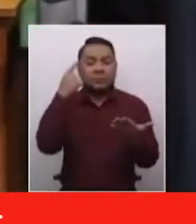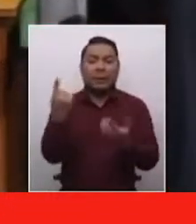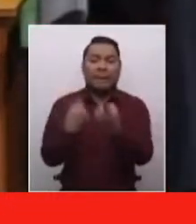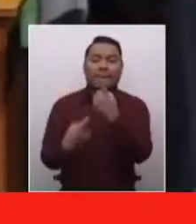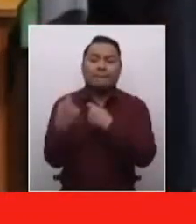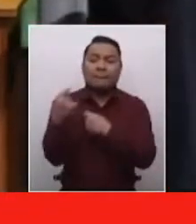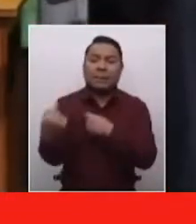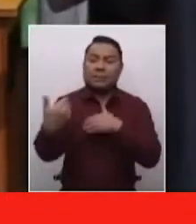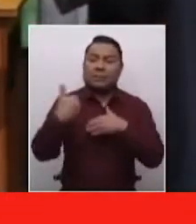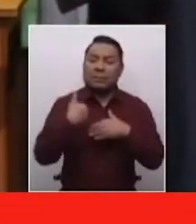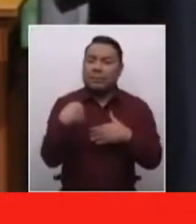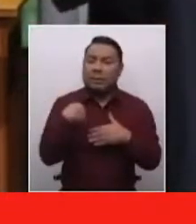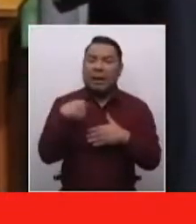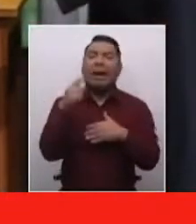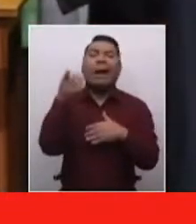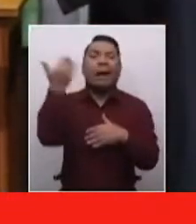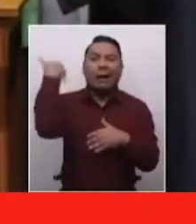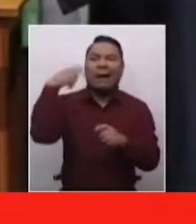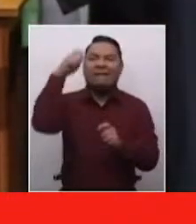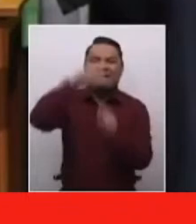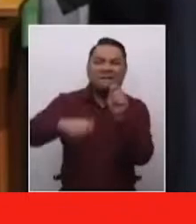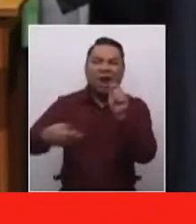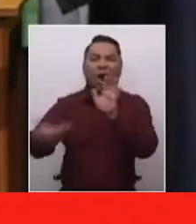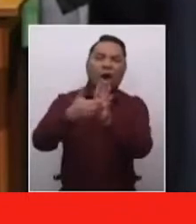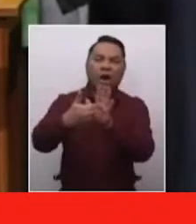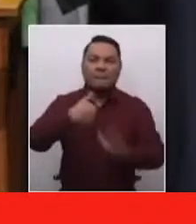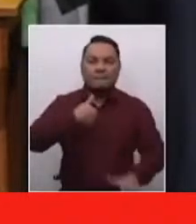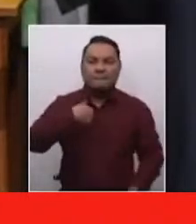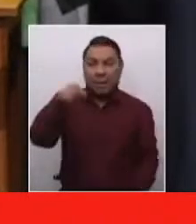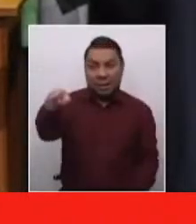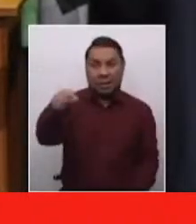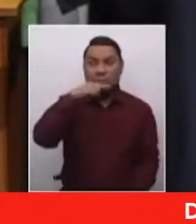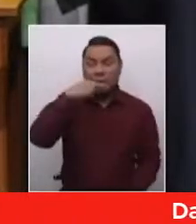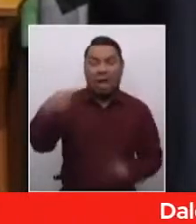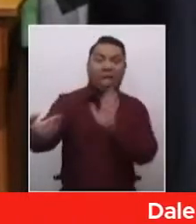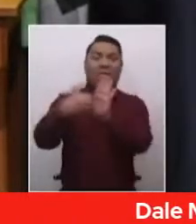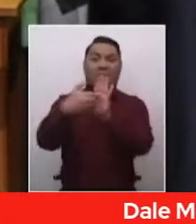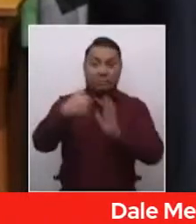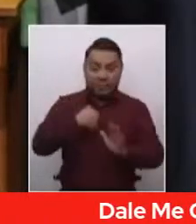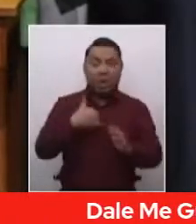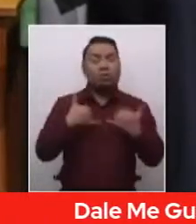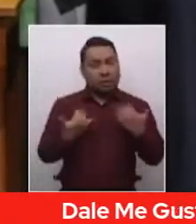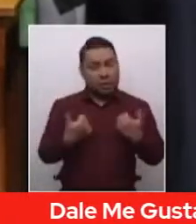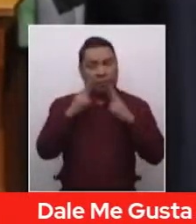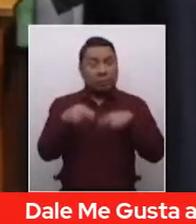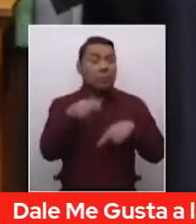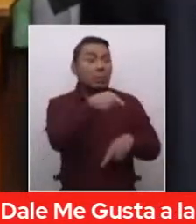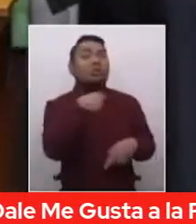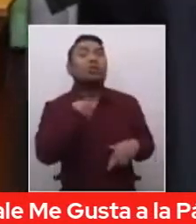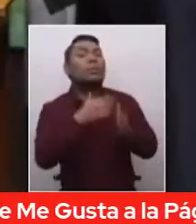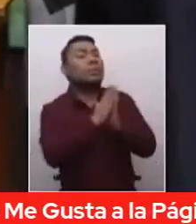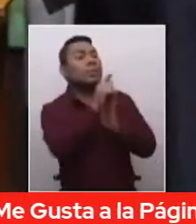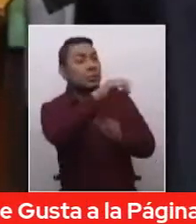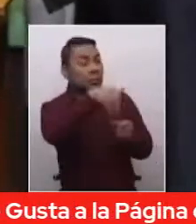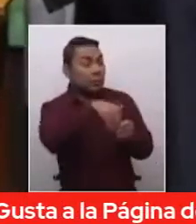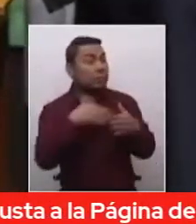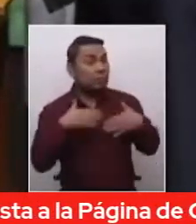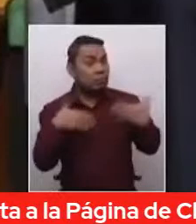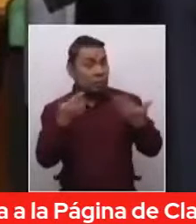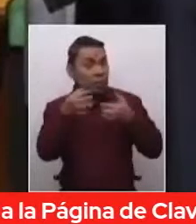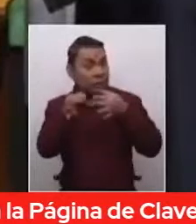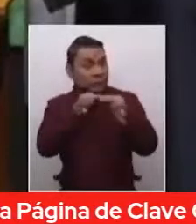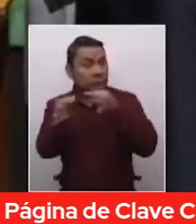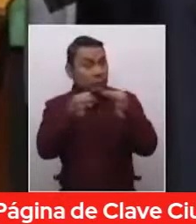pregunta de seguimiento, sino un ataque directo contra mi persona. El Jurado Nacional de Elecciones me acaba de informar que se iba a hacer en este